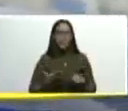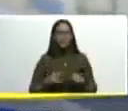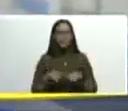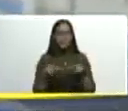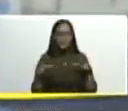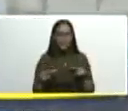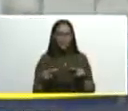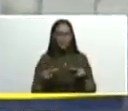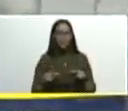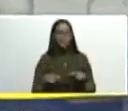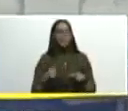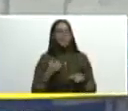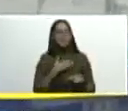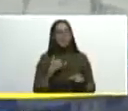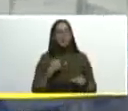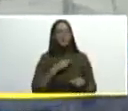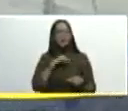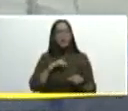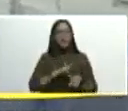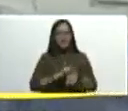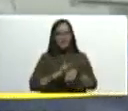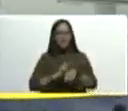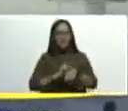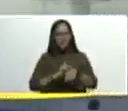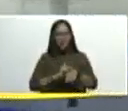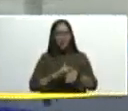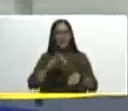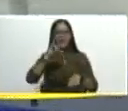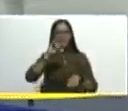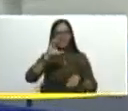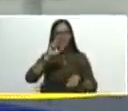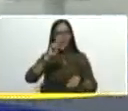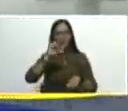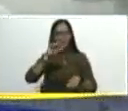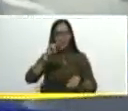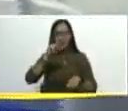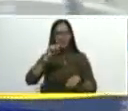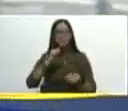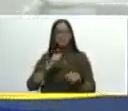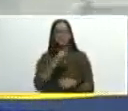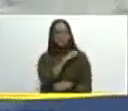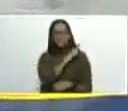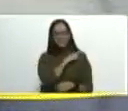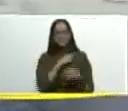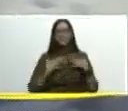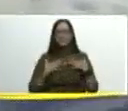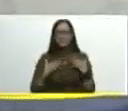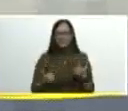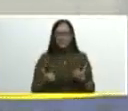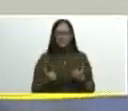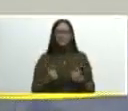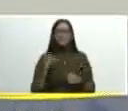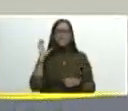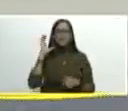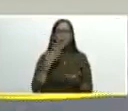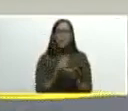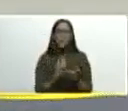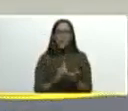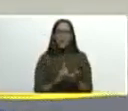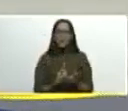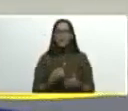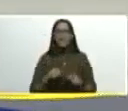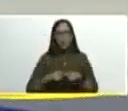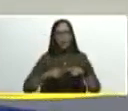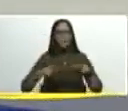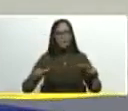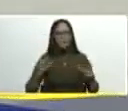espacio. Yo quiero que sea nuestra doctora Yérica Arzolay, autoridad de salud del estado de Monagas, para que nos amplíe